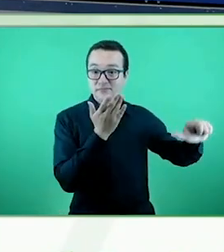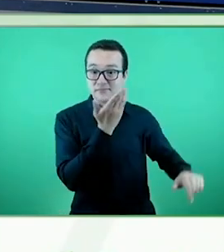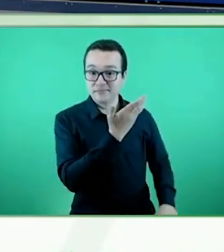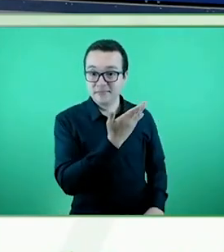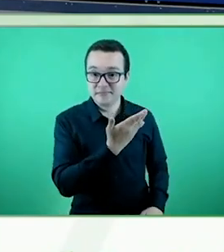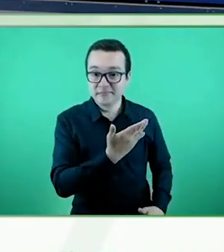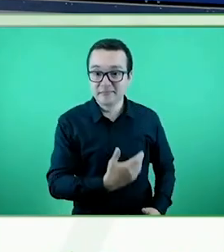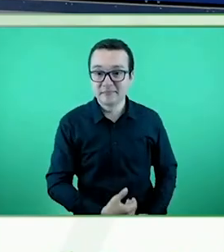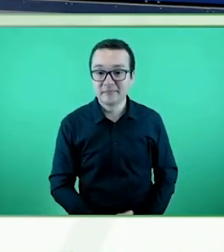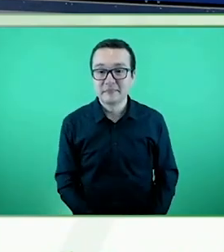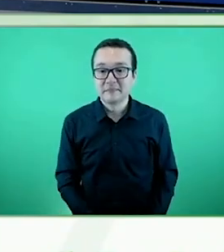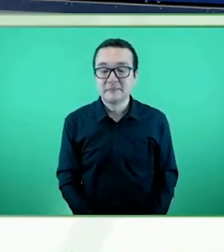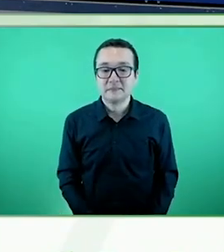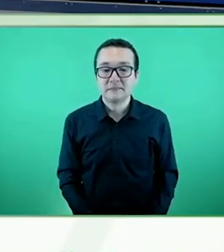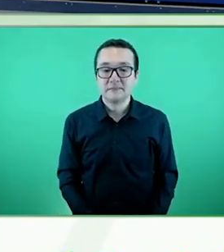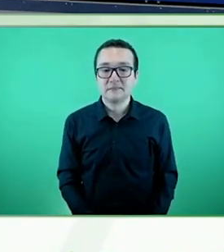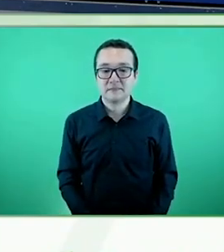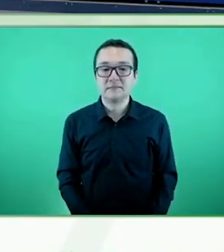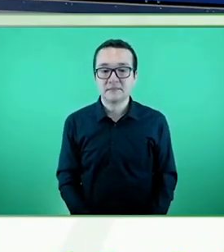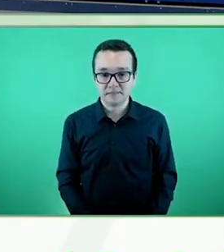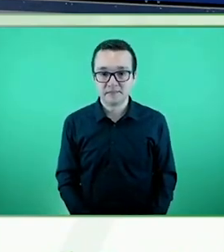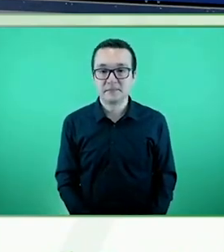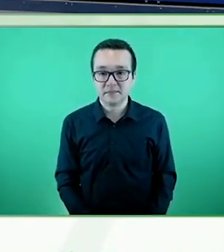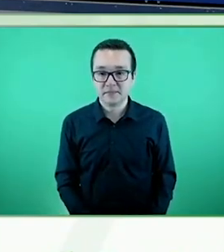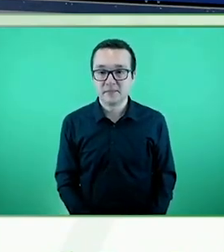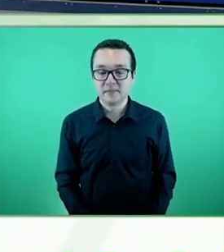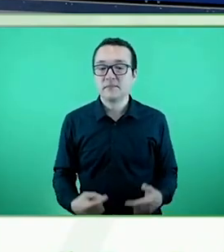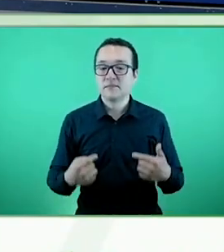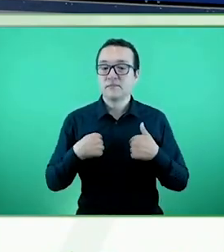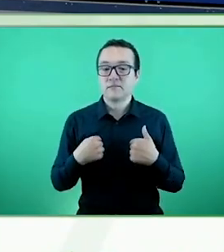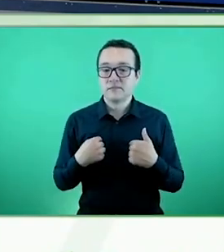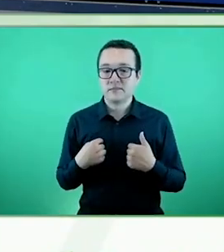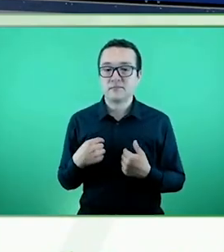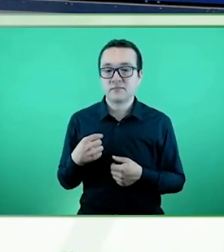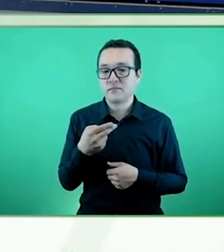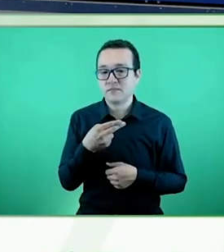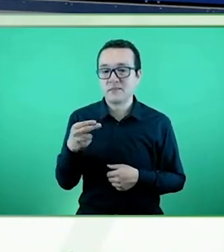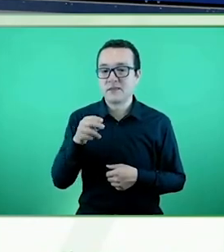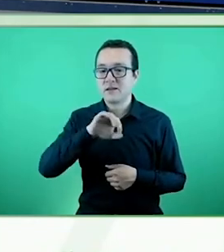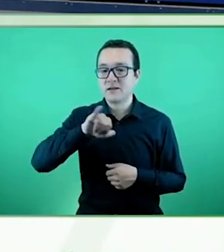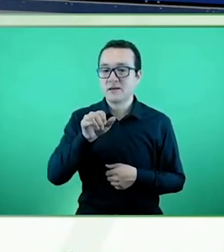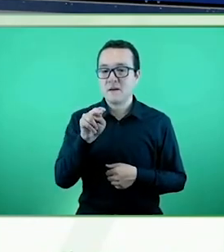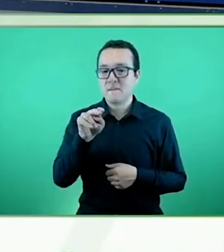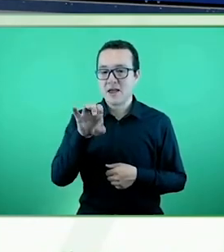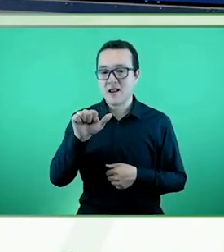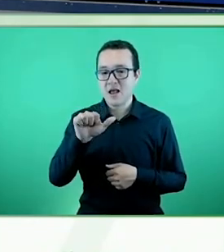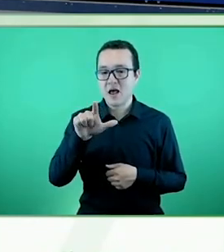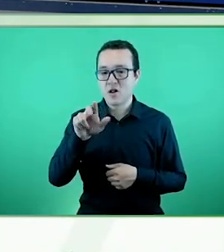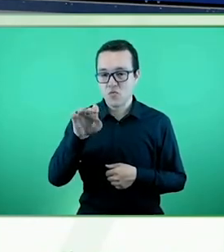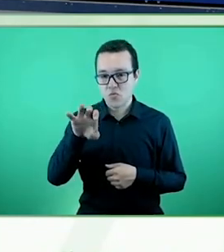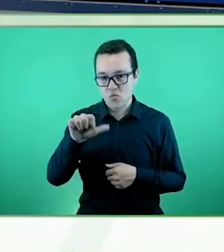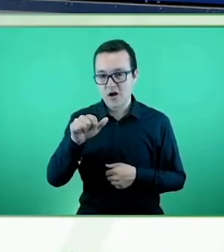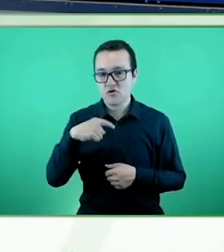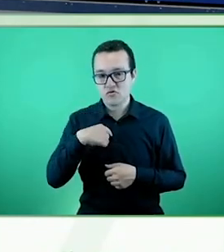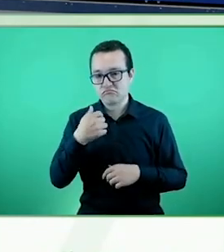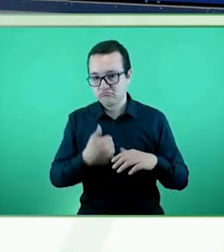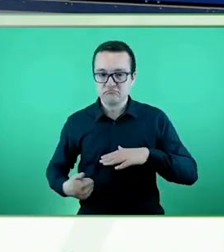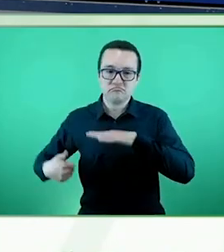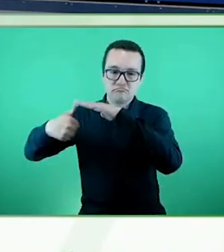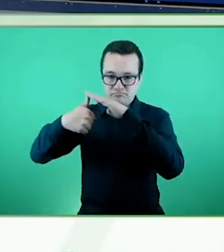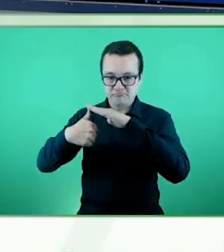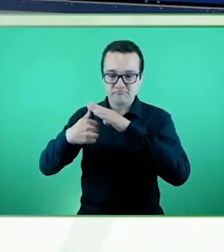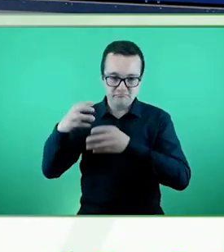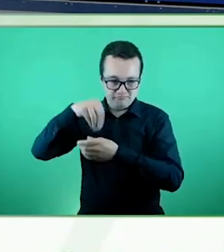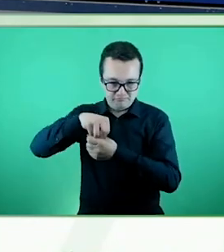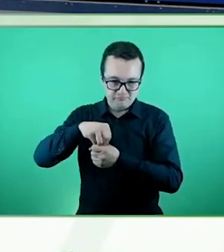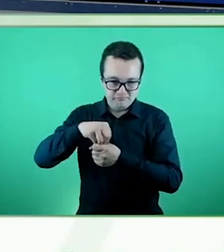Bueno, mi nombre es Jimena Luna, como comentaba Tania. Soy directora ejecutiva y fundadora de Fundación Vía